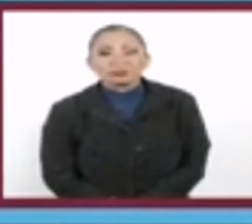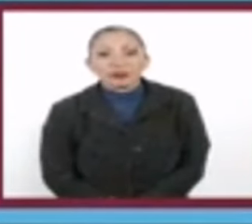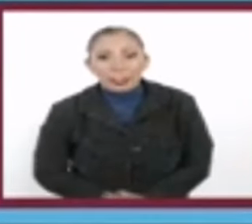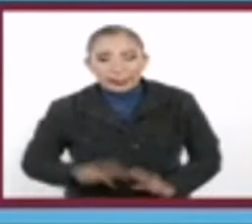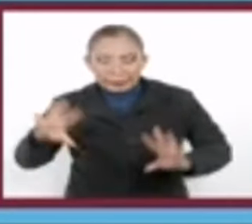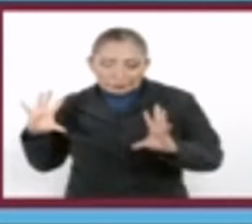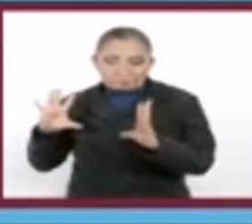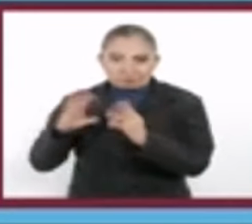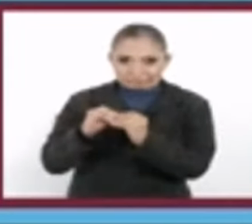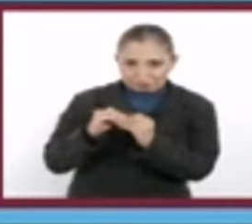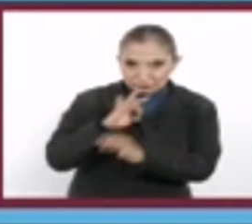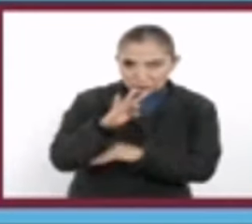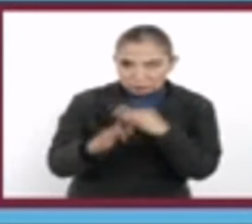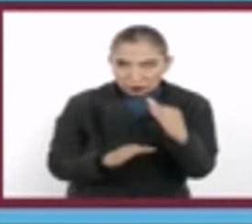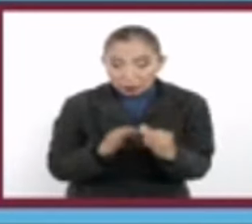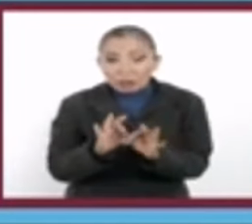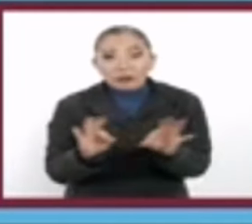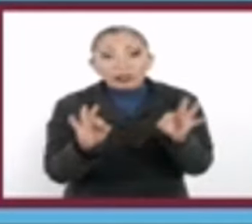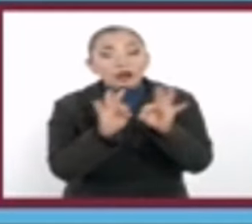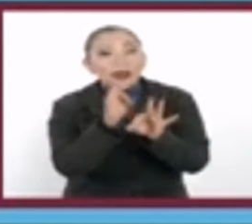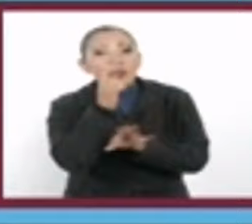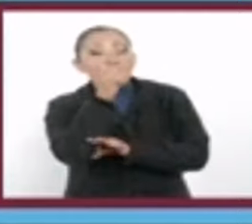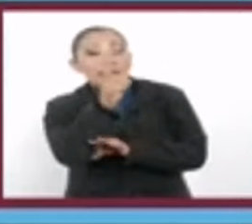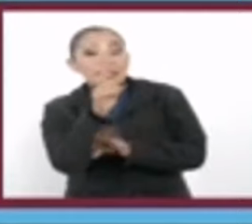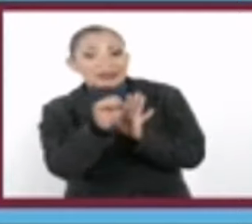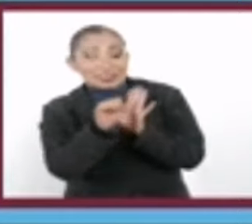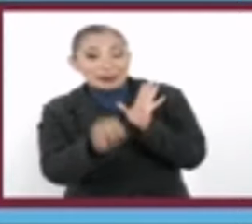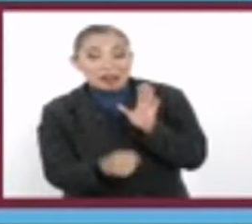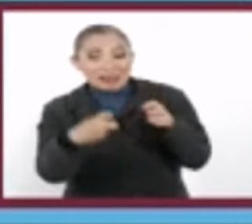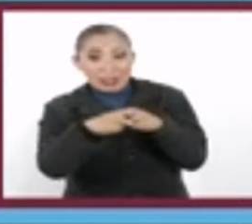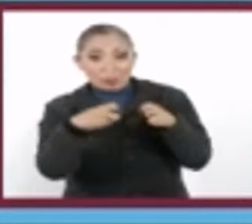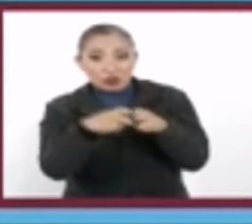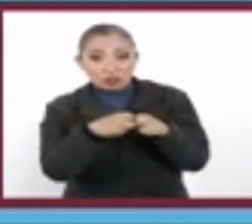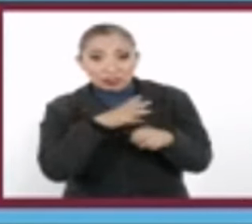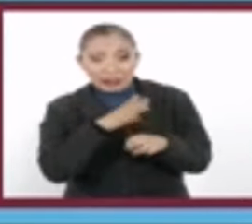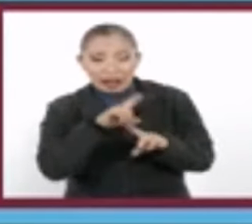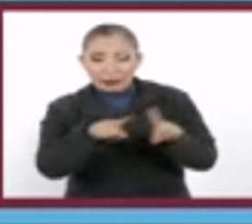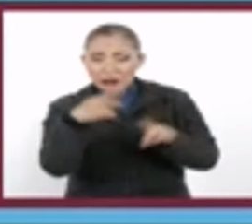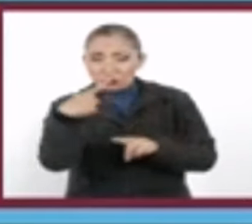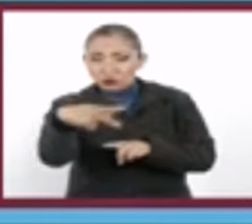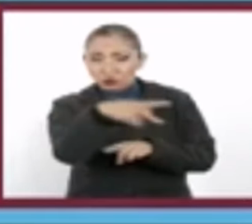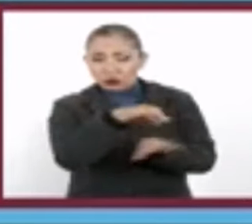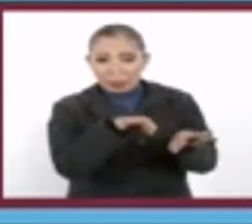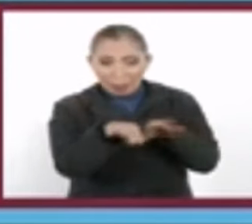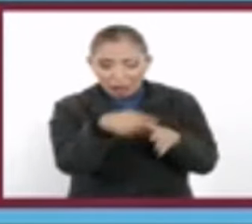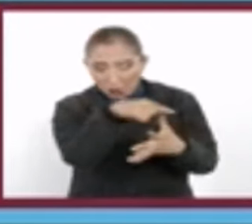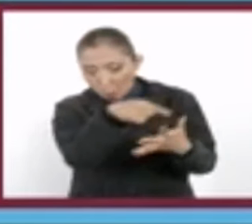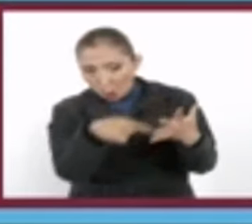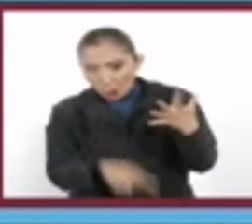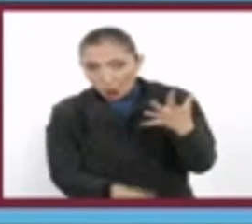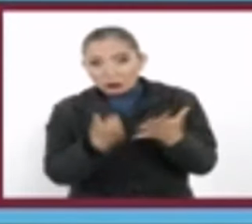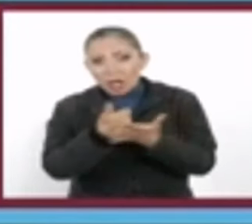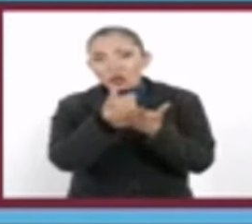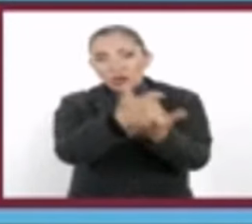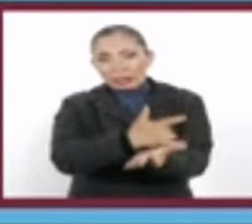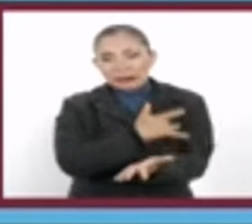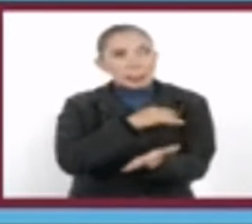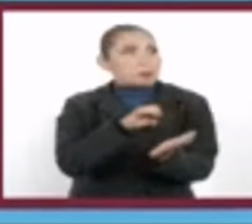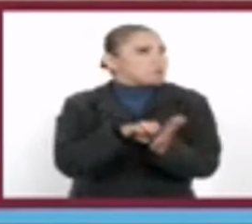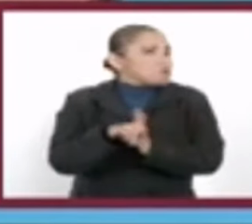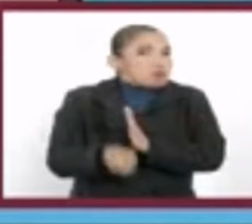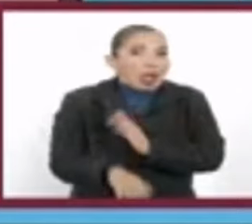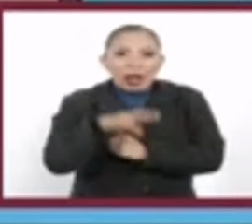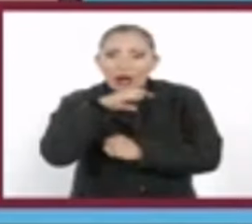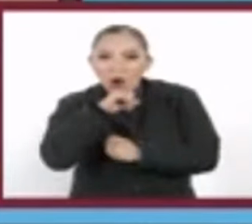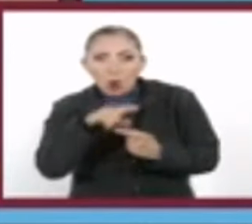Para recapitular, es importante mencionar que el sistema nervioso tiene diversas funciones y que nos permiten sentir, por